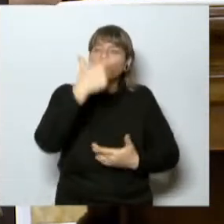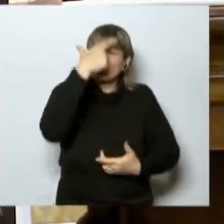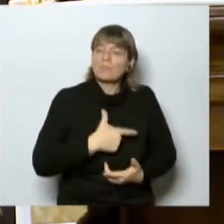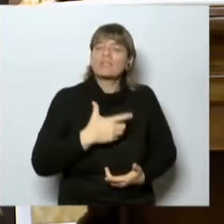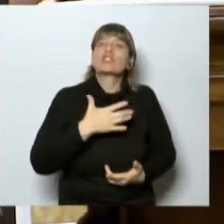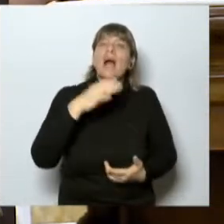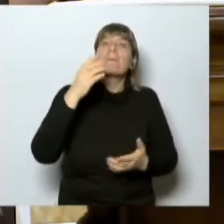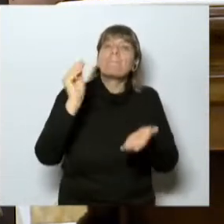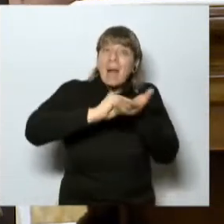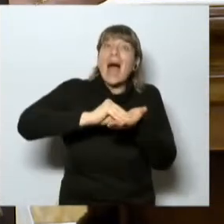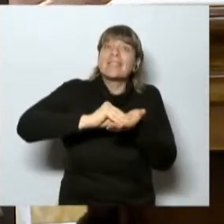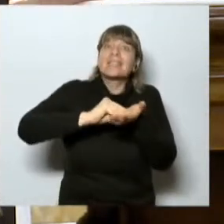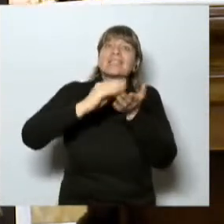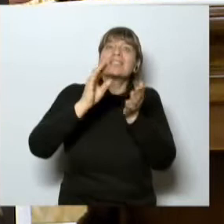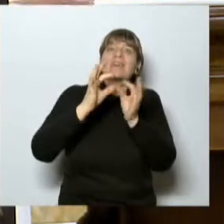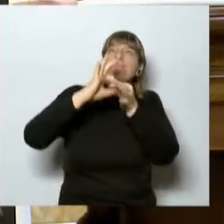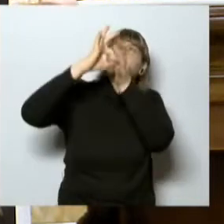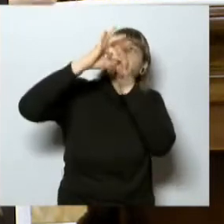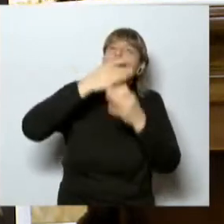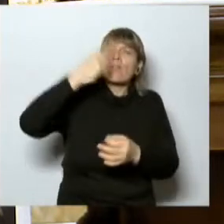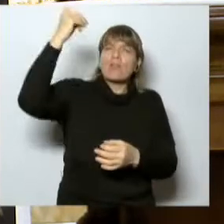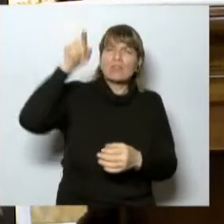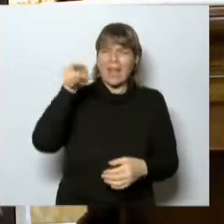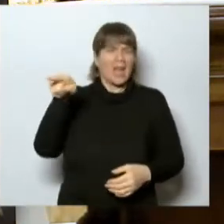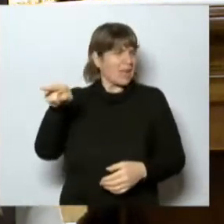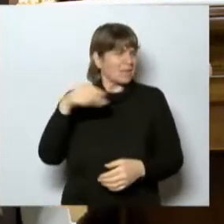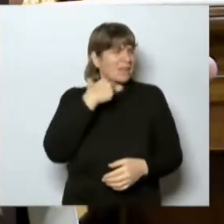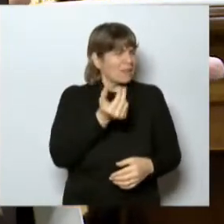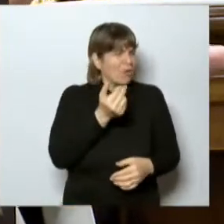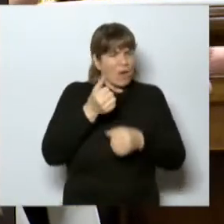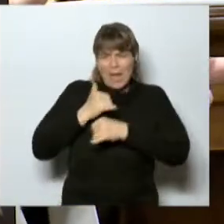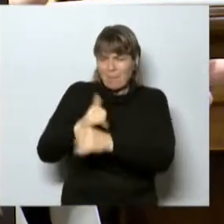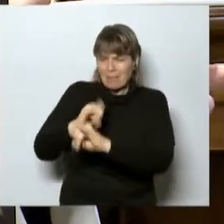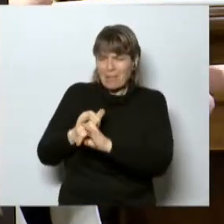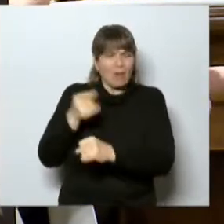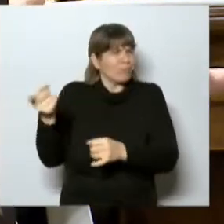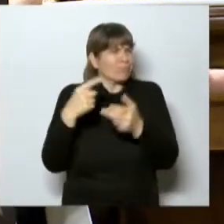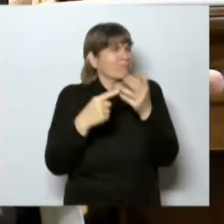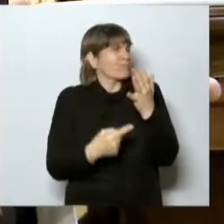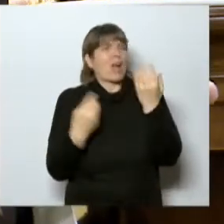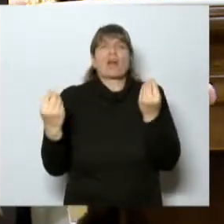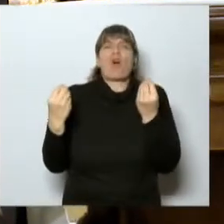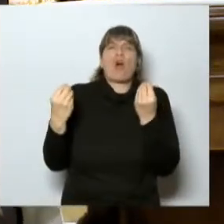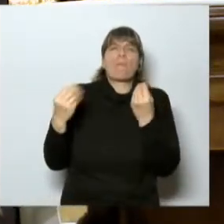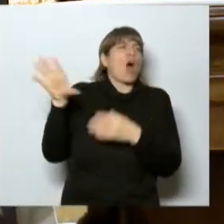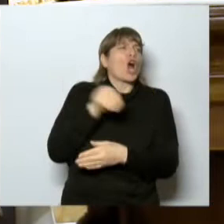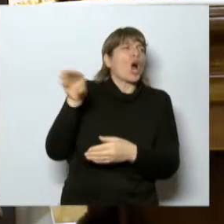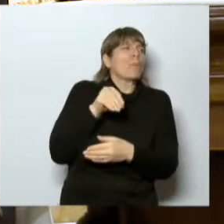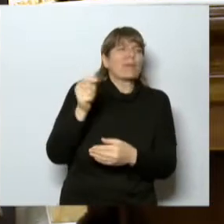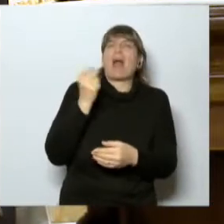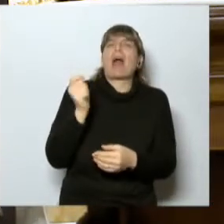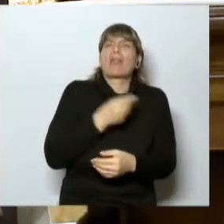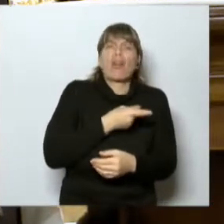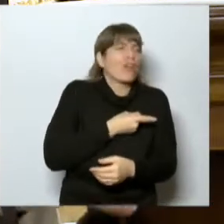dimensión sobrenatural. Se asombran y dicen: ¿pero cómo? Este hijo de carpintero, ¿de dónde saca todo esto? ¿De dónde se copia?